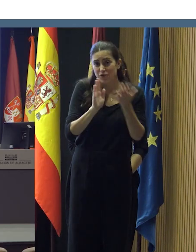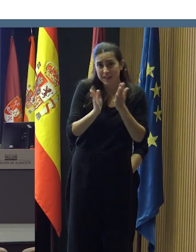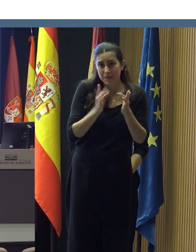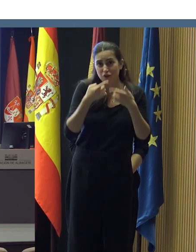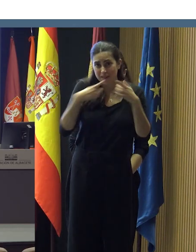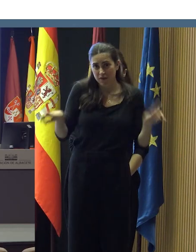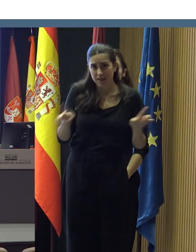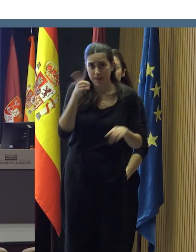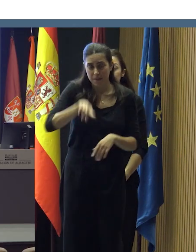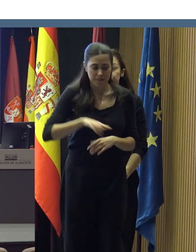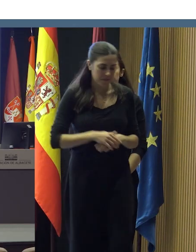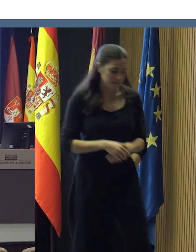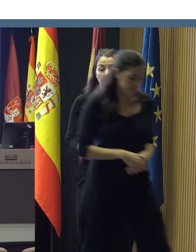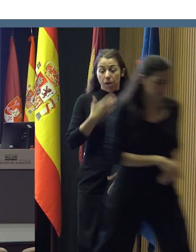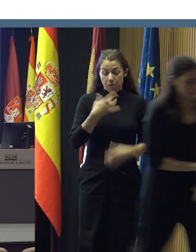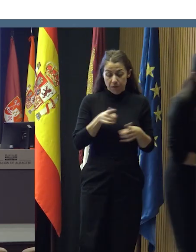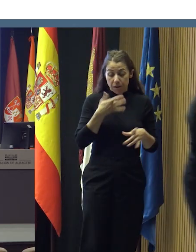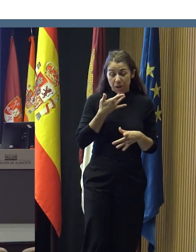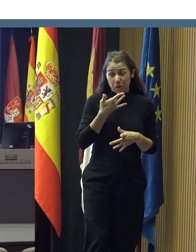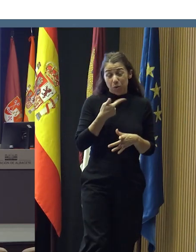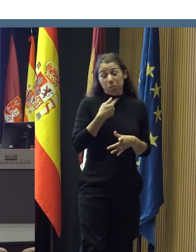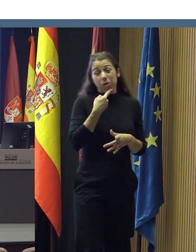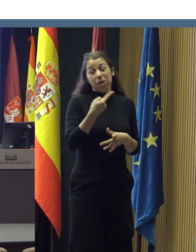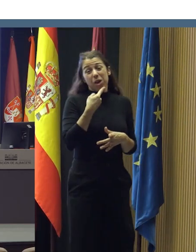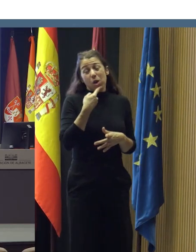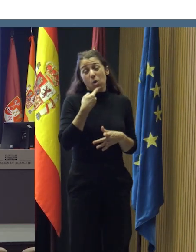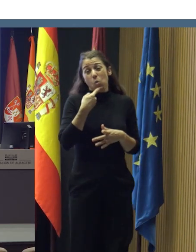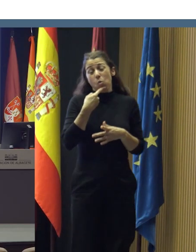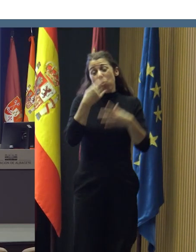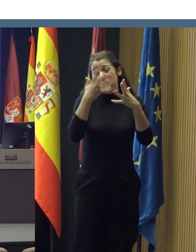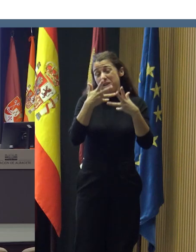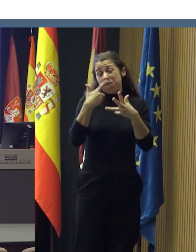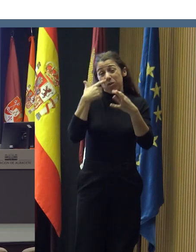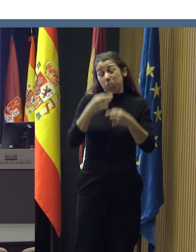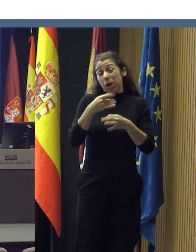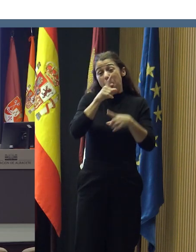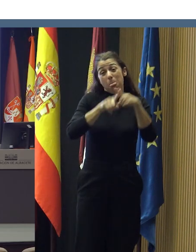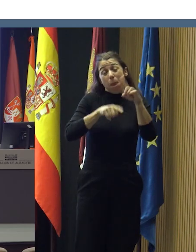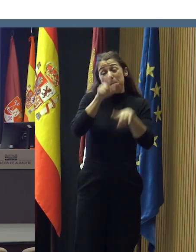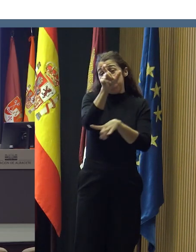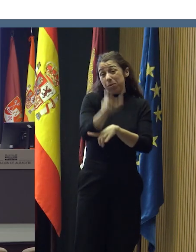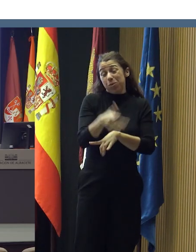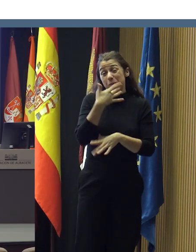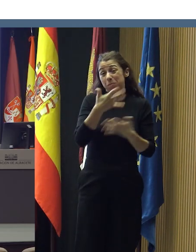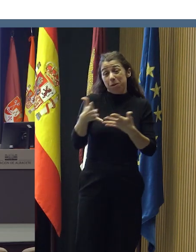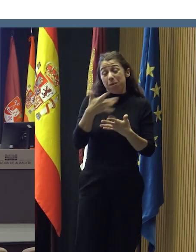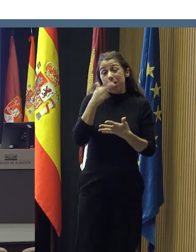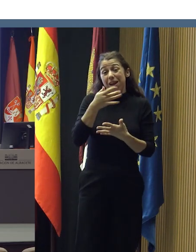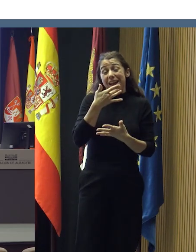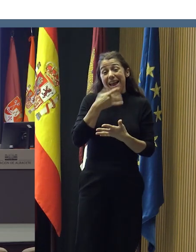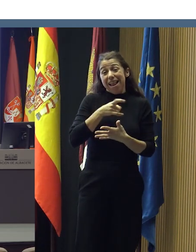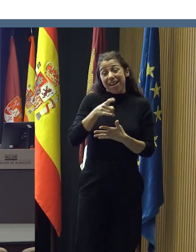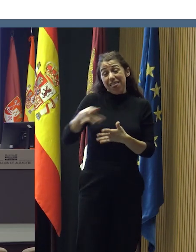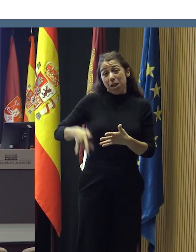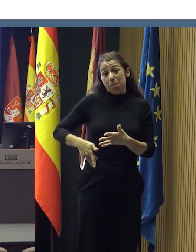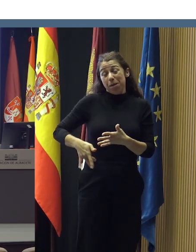tratamientos puede hacer la diferencia. No puedo decir una cifra y un tiempo porque va a depender de la persona. Porque además el cáncer de páncreas es